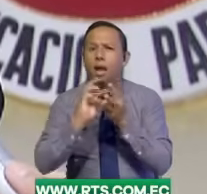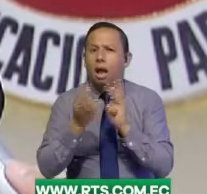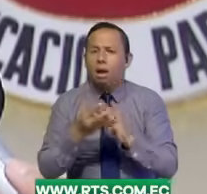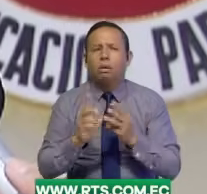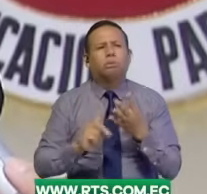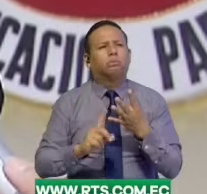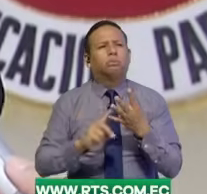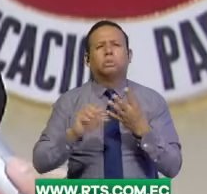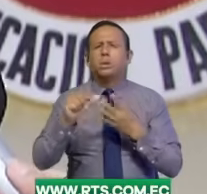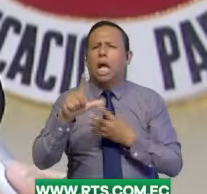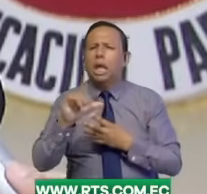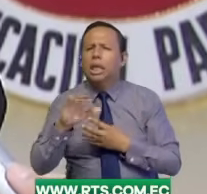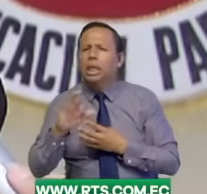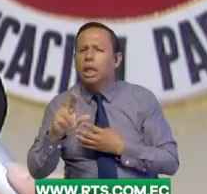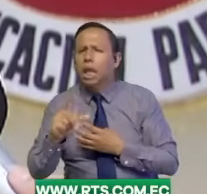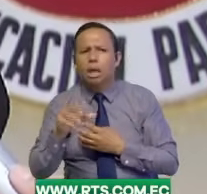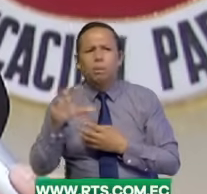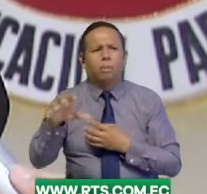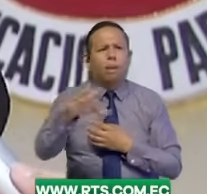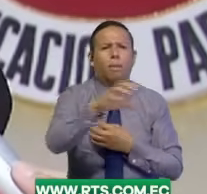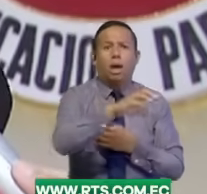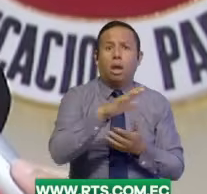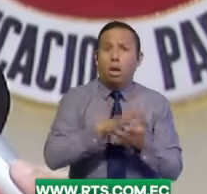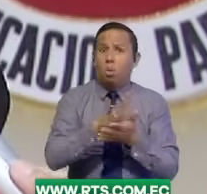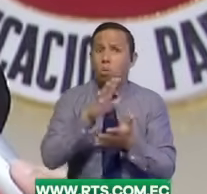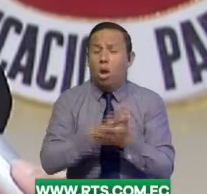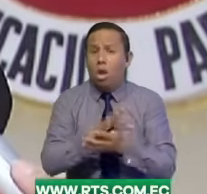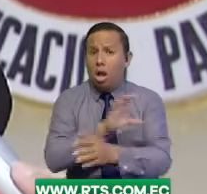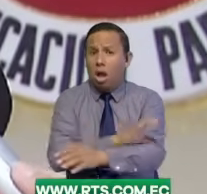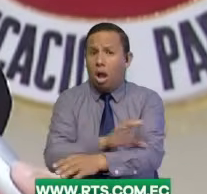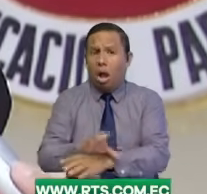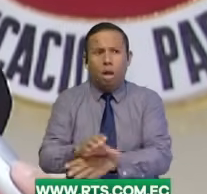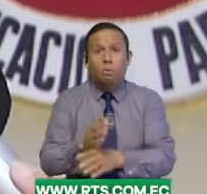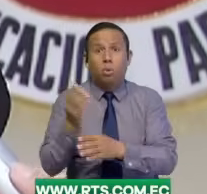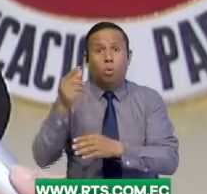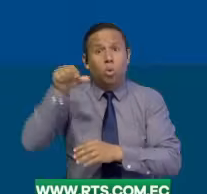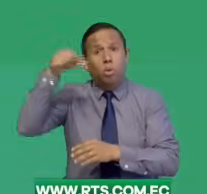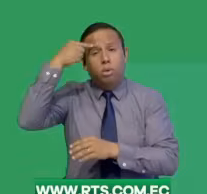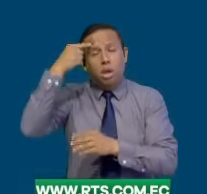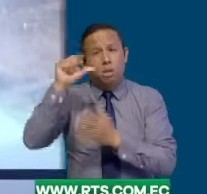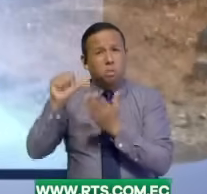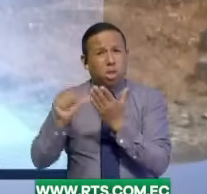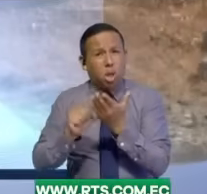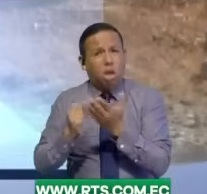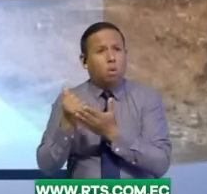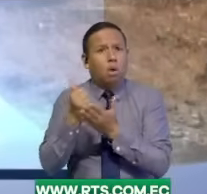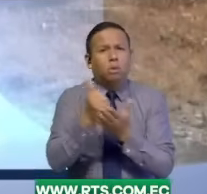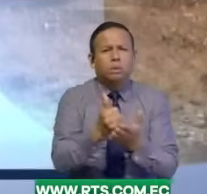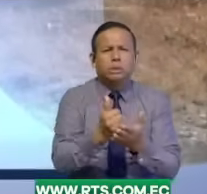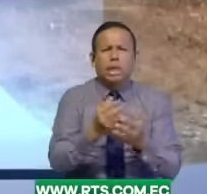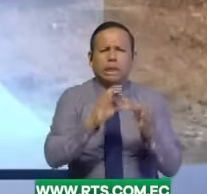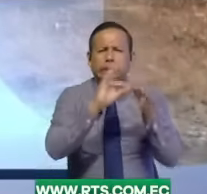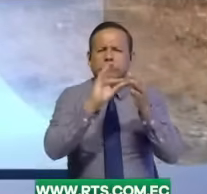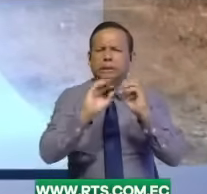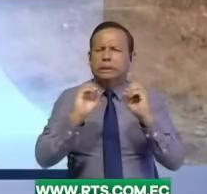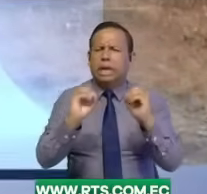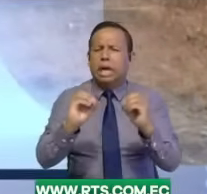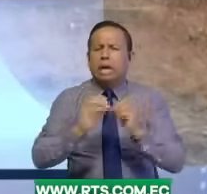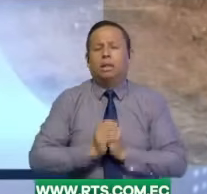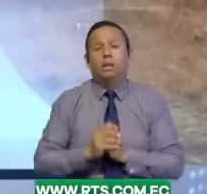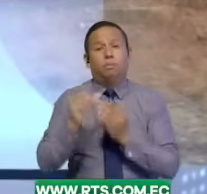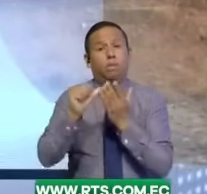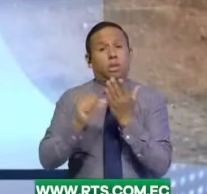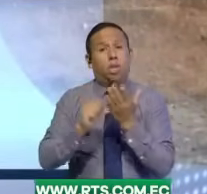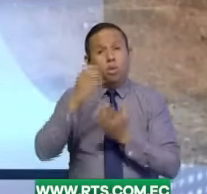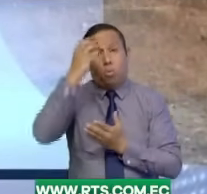rurales principalmente no están siendo ni siquiera una pequeña reparación de los servicios de higiene. Según el Ministerio de Educación, se han